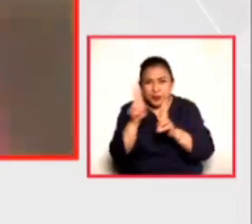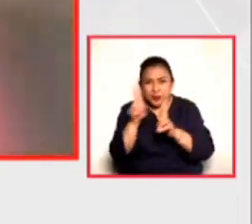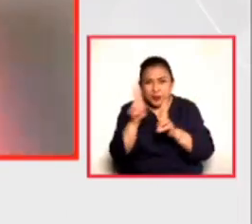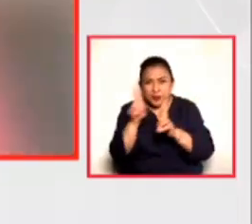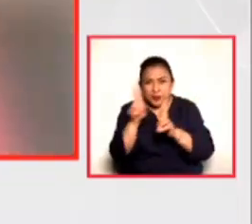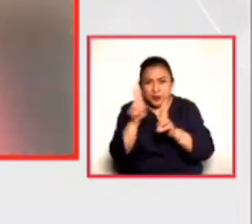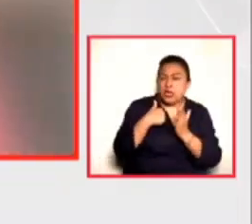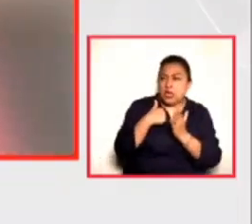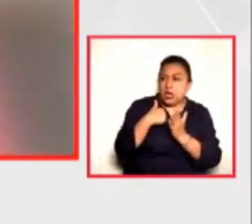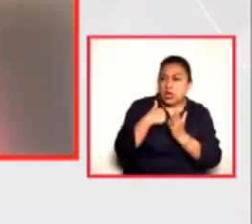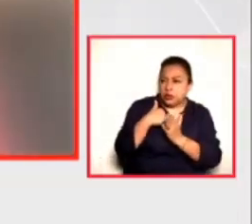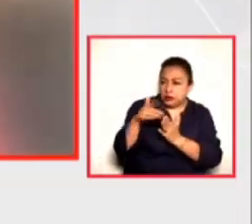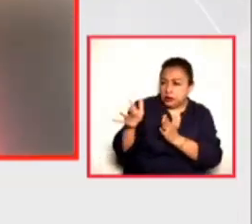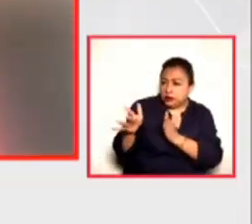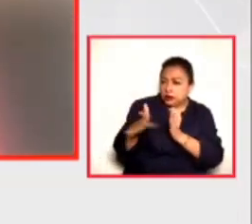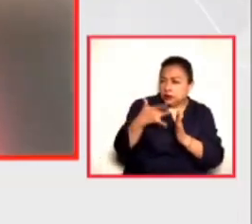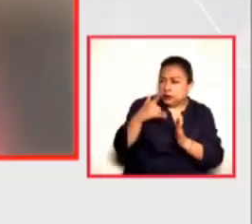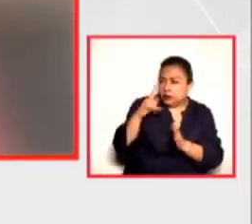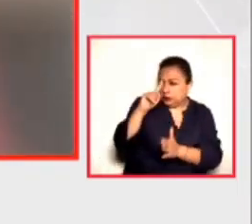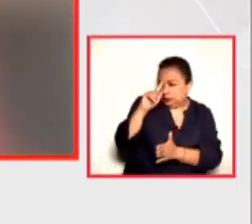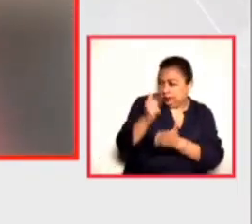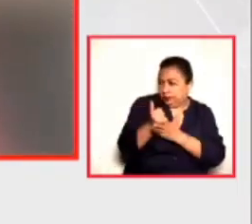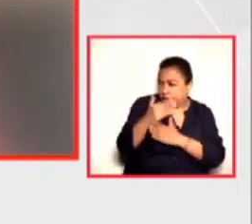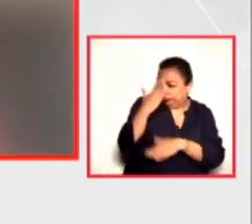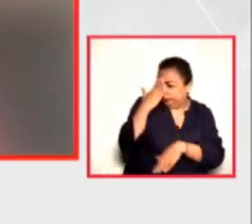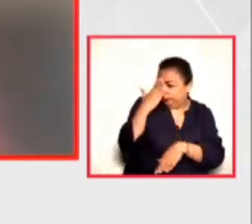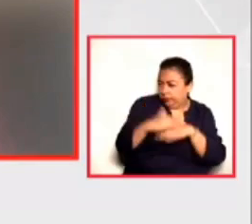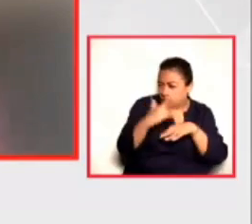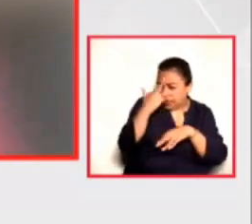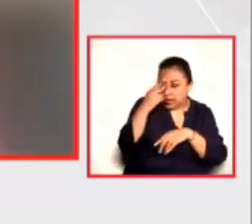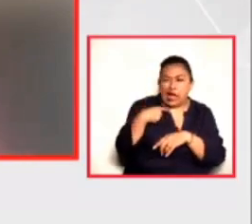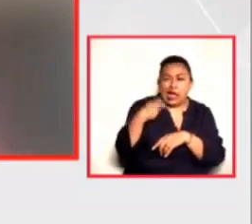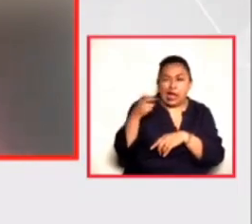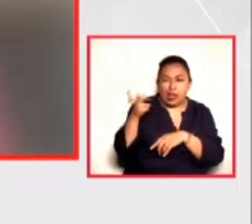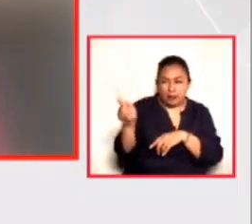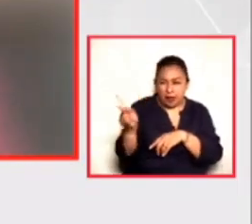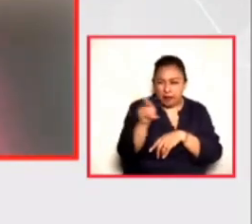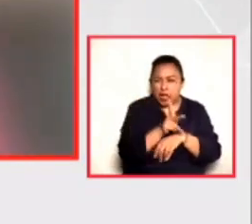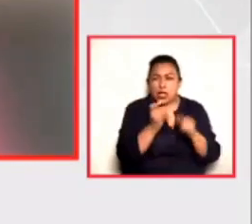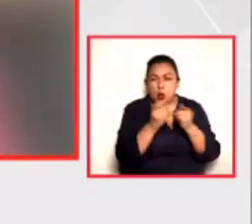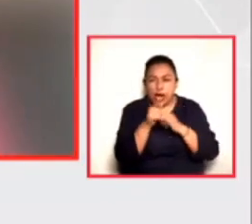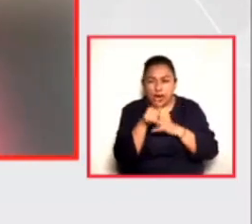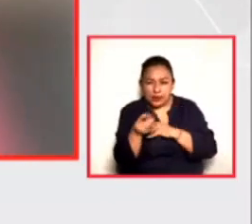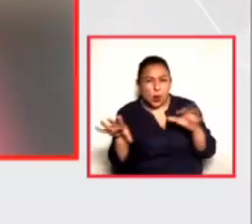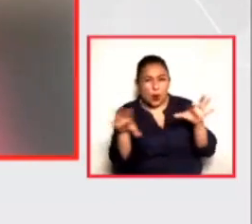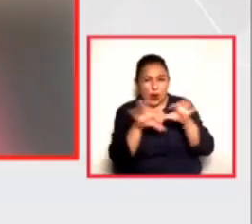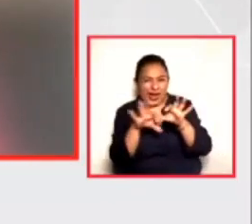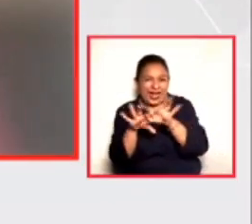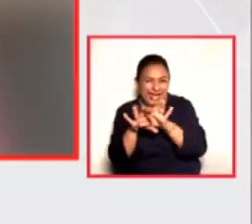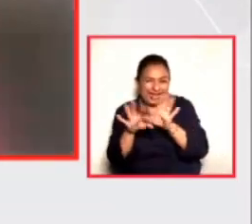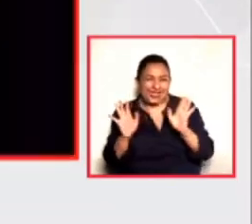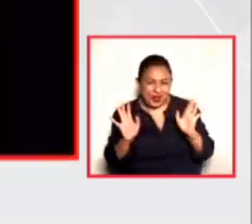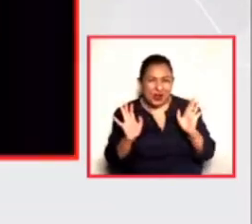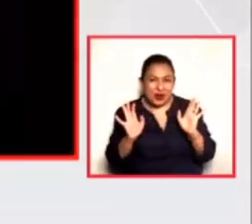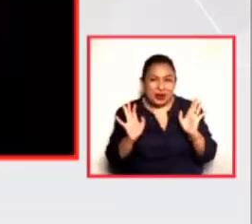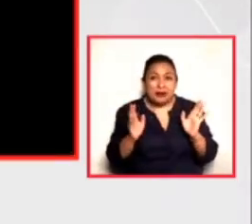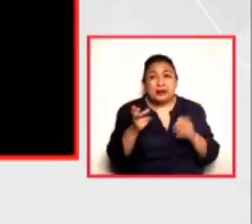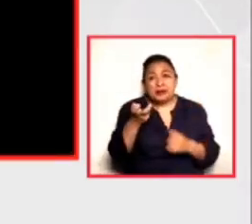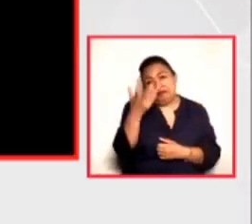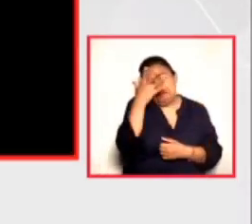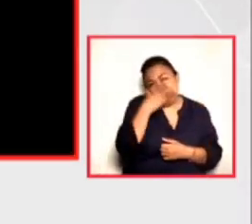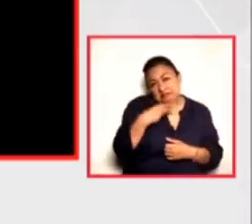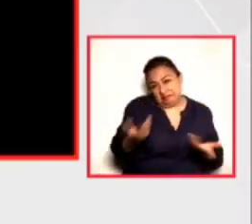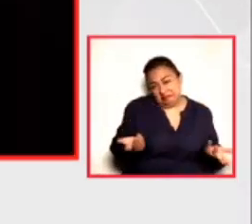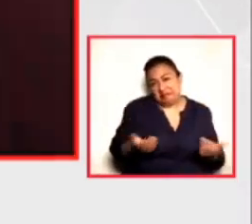marcado y que por ahí digo, ah, esto se parece un poco a aquello, ¿sabes? Y eso se me hace bonito.